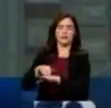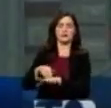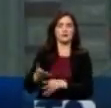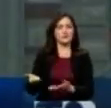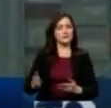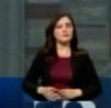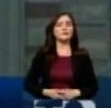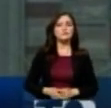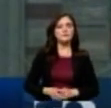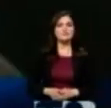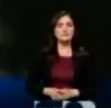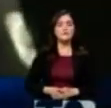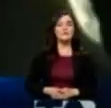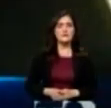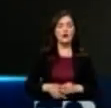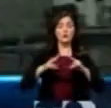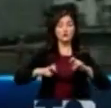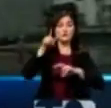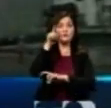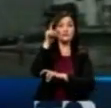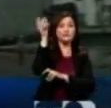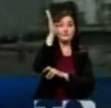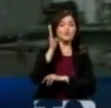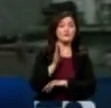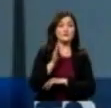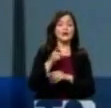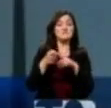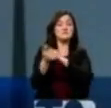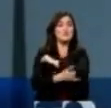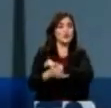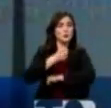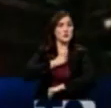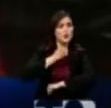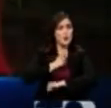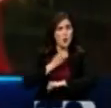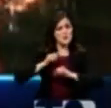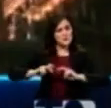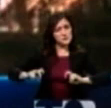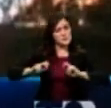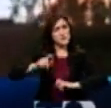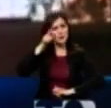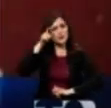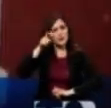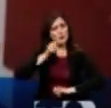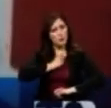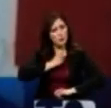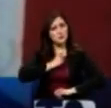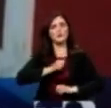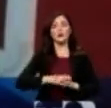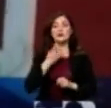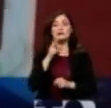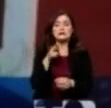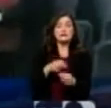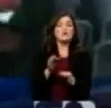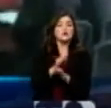estatales a la par de las investigaciones de la fiscalía brasileña cada uno de los países involucrados ha emprendido indagaciones propias para determinar el grado de